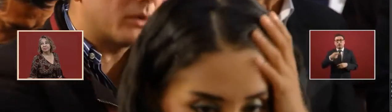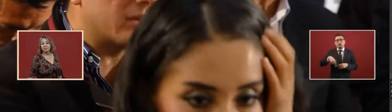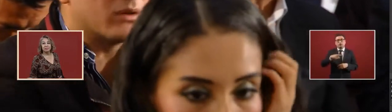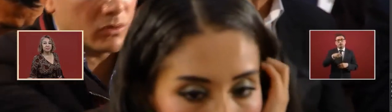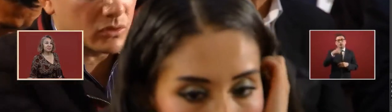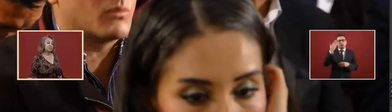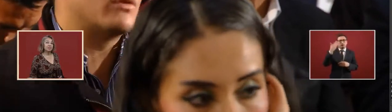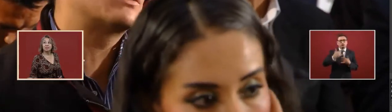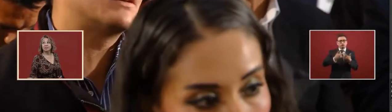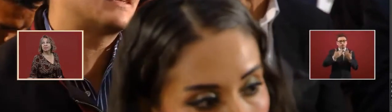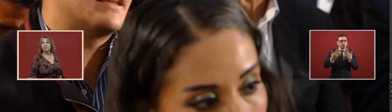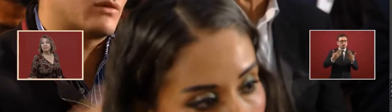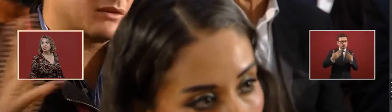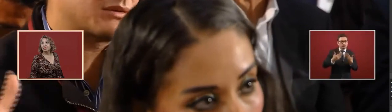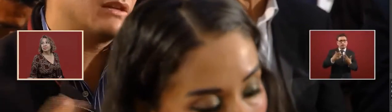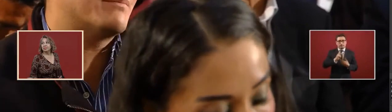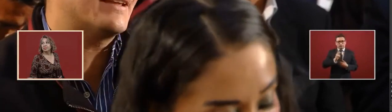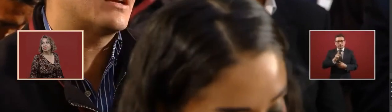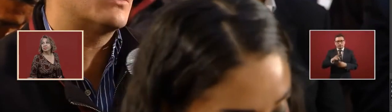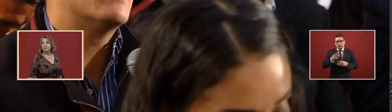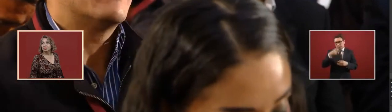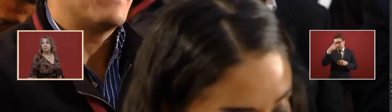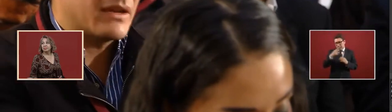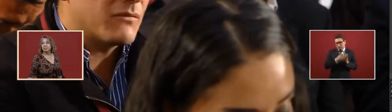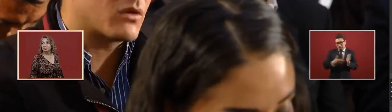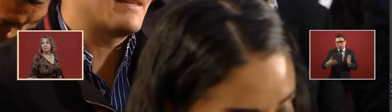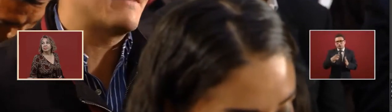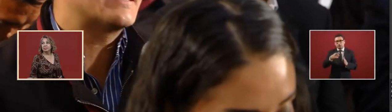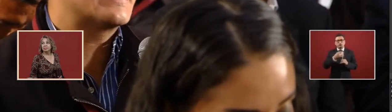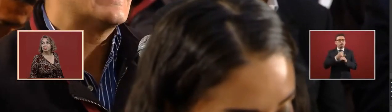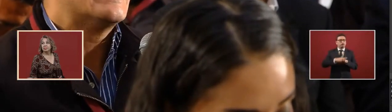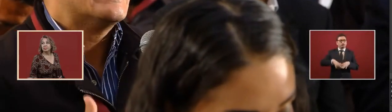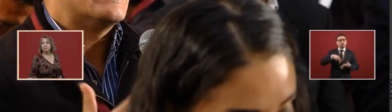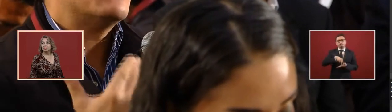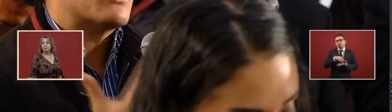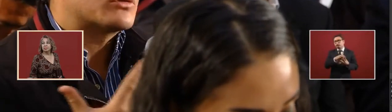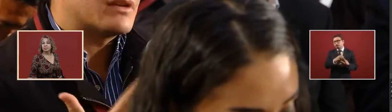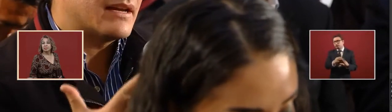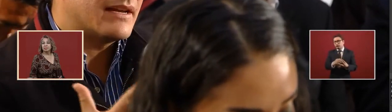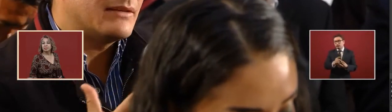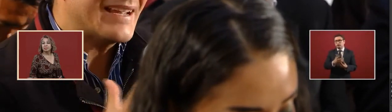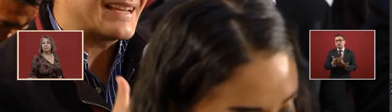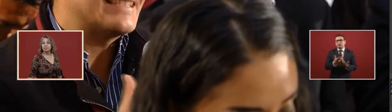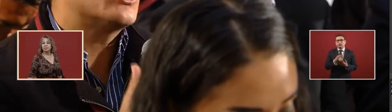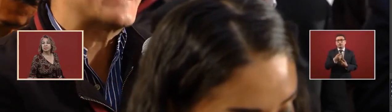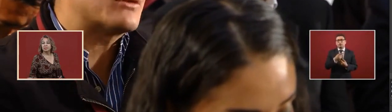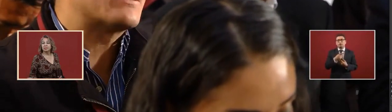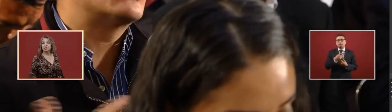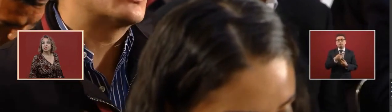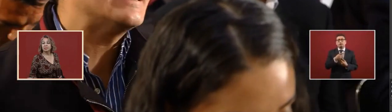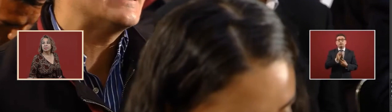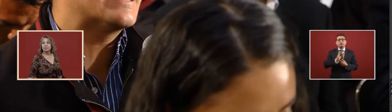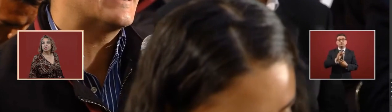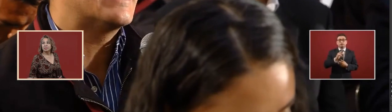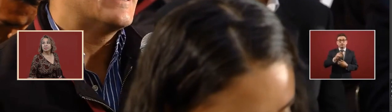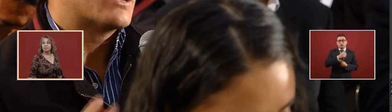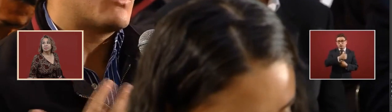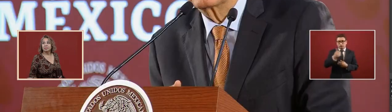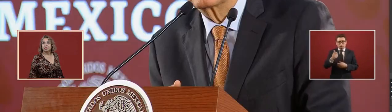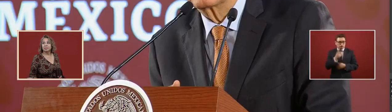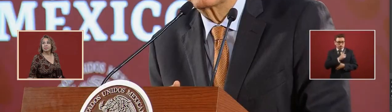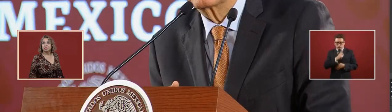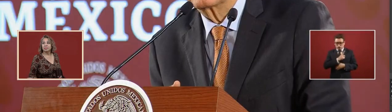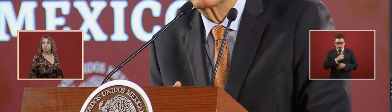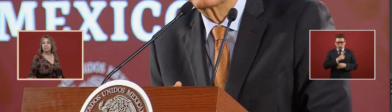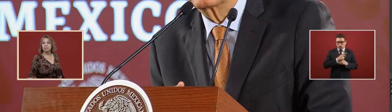comparativo histórico, incluso como lo hizo ahorita de lo que ha sucedido en México, diario informa de avances. En un ejercicio sano de autocrítica,